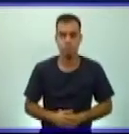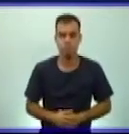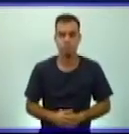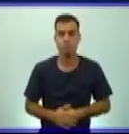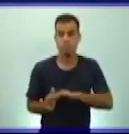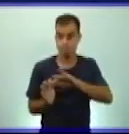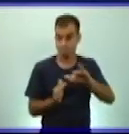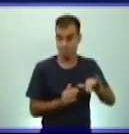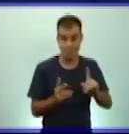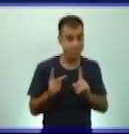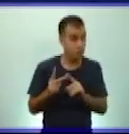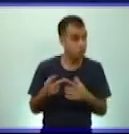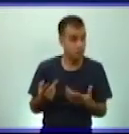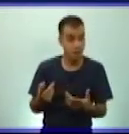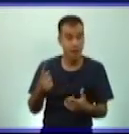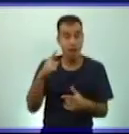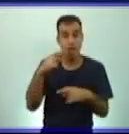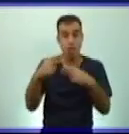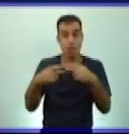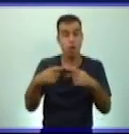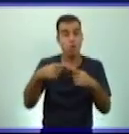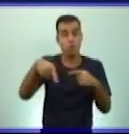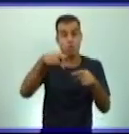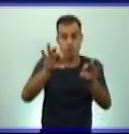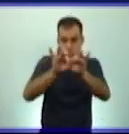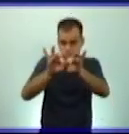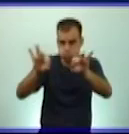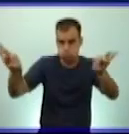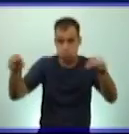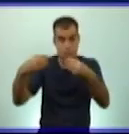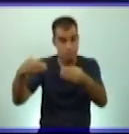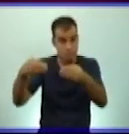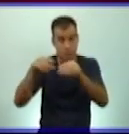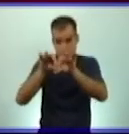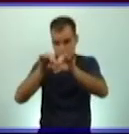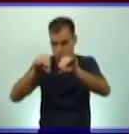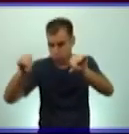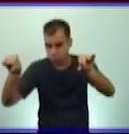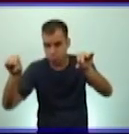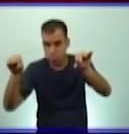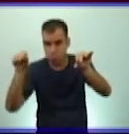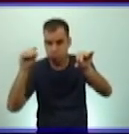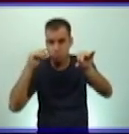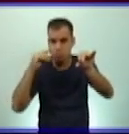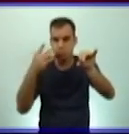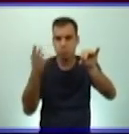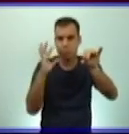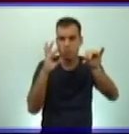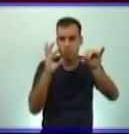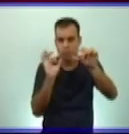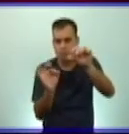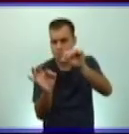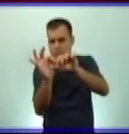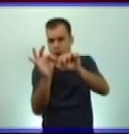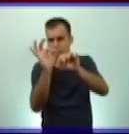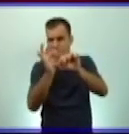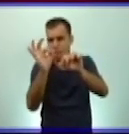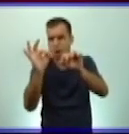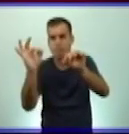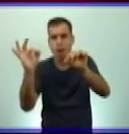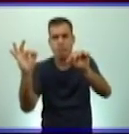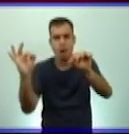quiero que cojan una varilla de metal y coloquen a cierta distancia pedacitos de